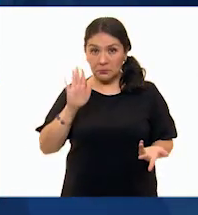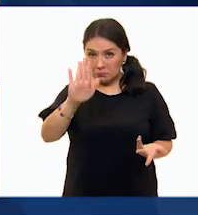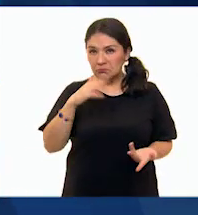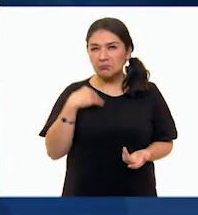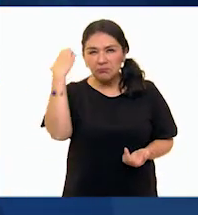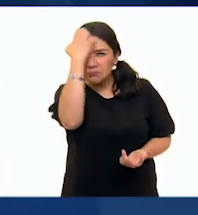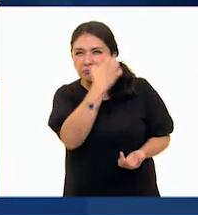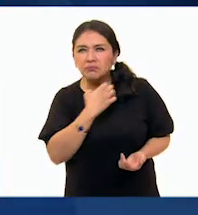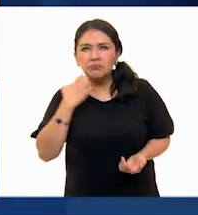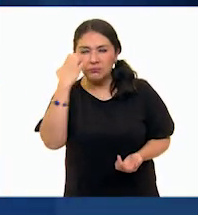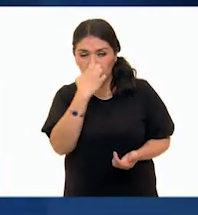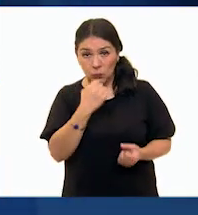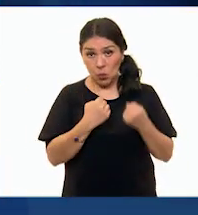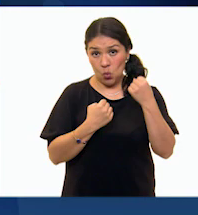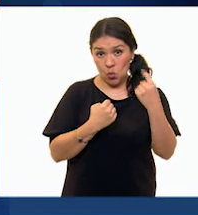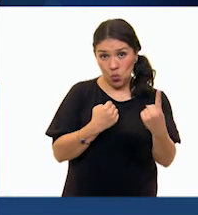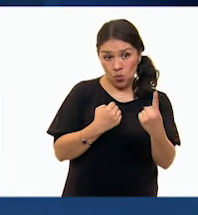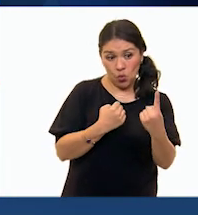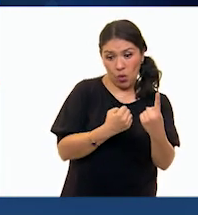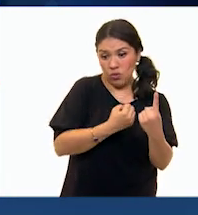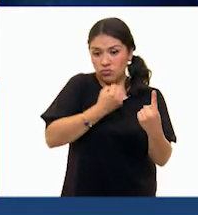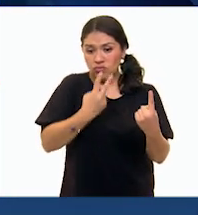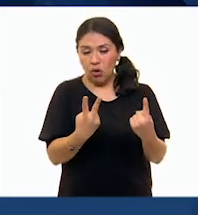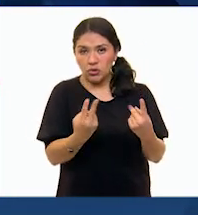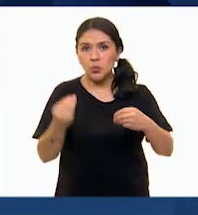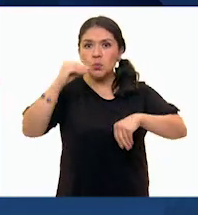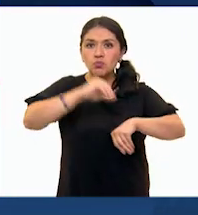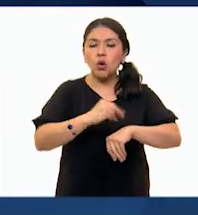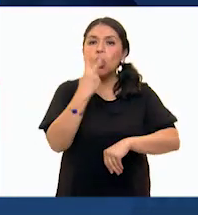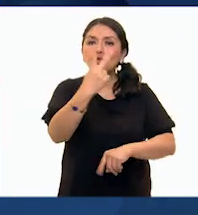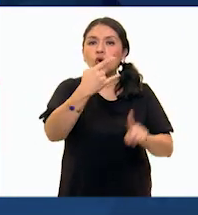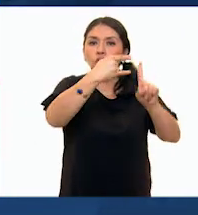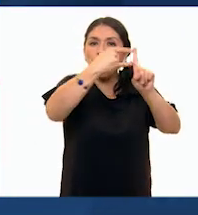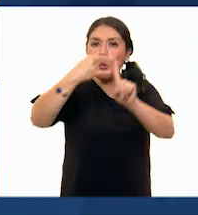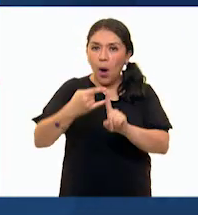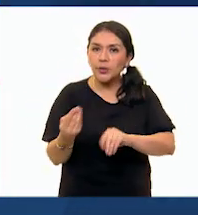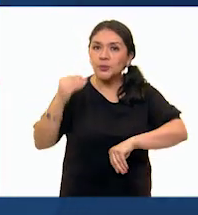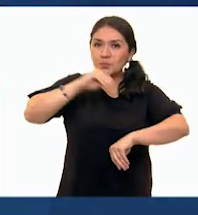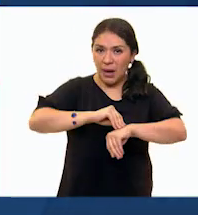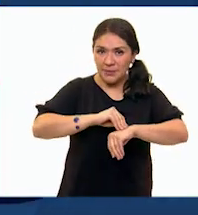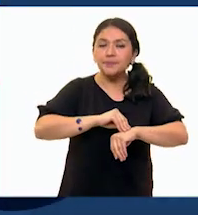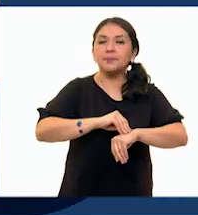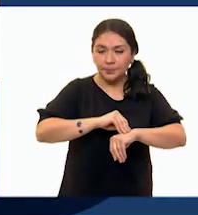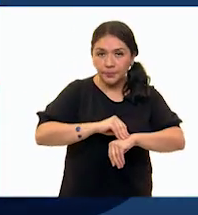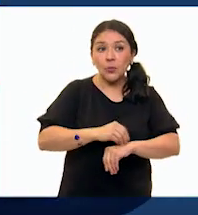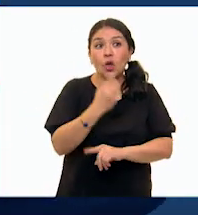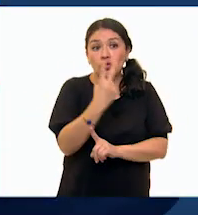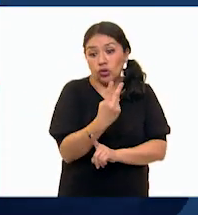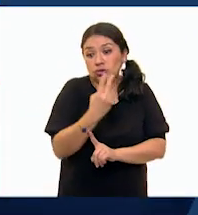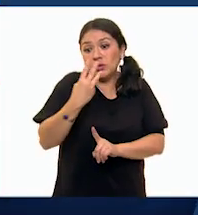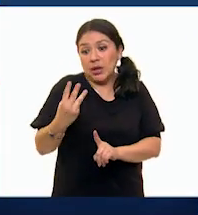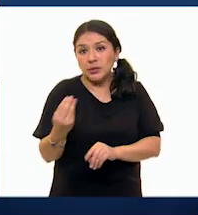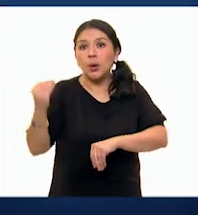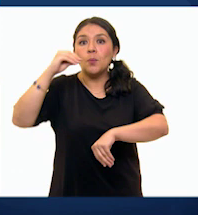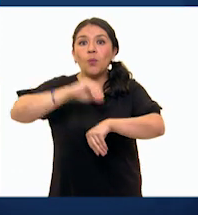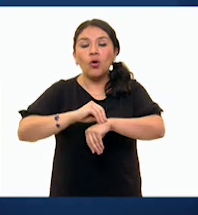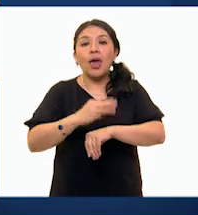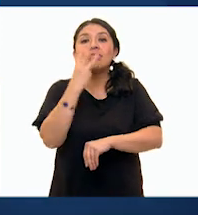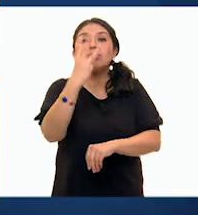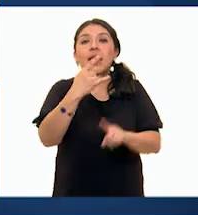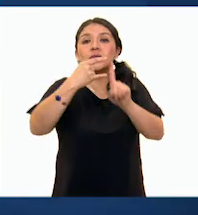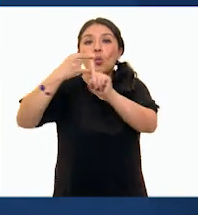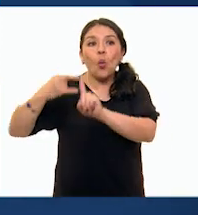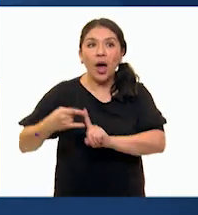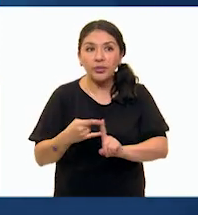Observo que de la figura 1 a la 2 aumentó 2 cuadrados. Luego de la figura 2 a la 3 se aumentaron